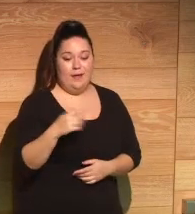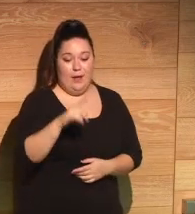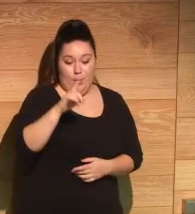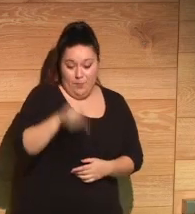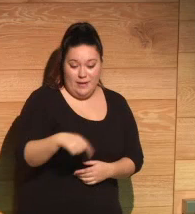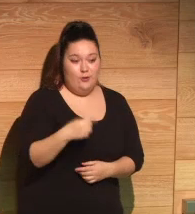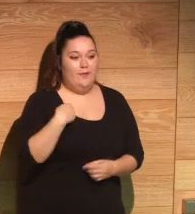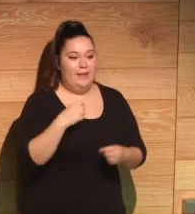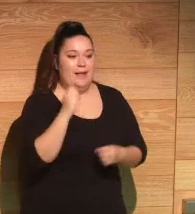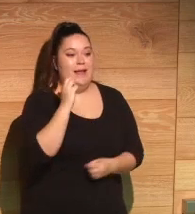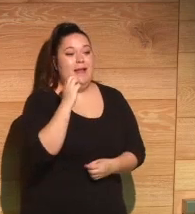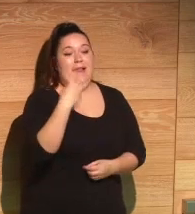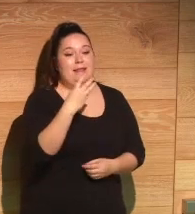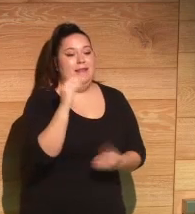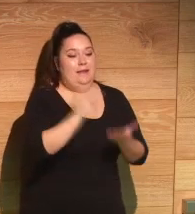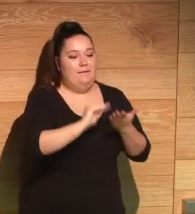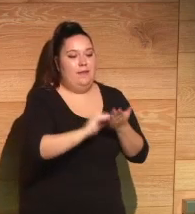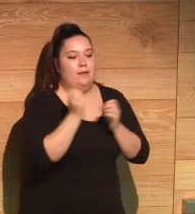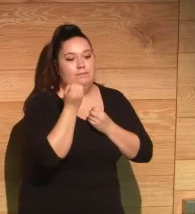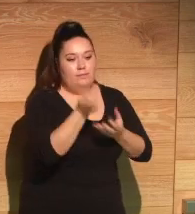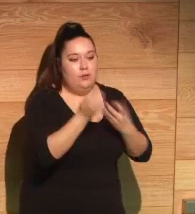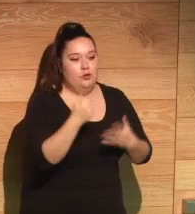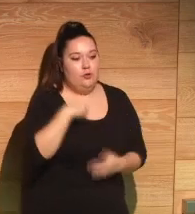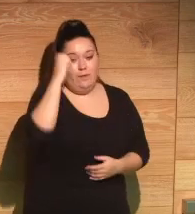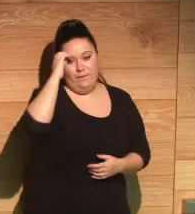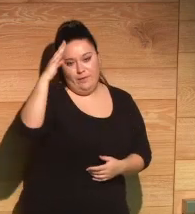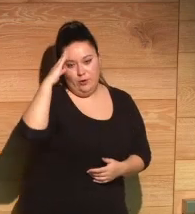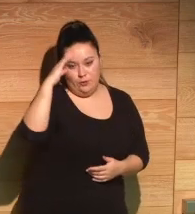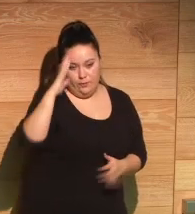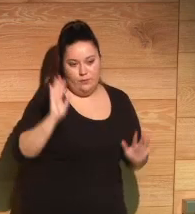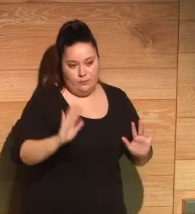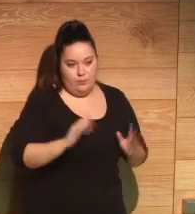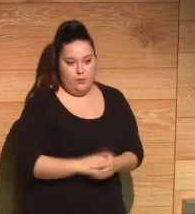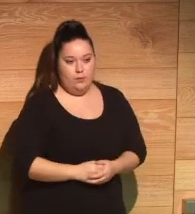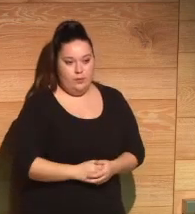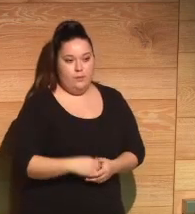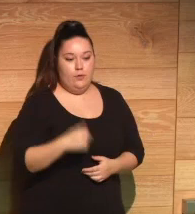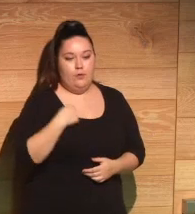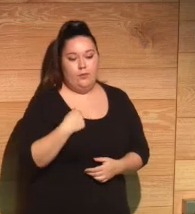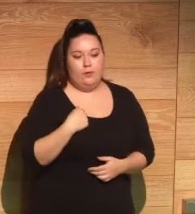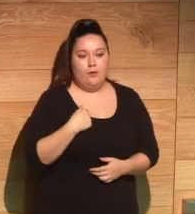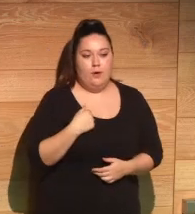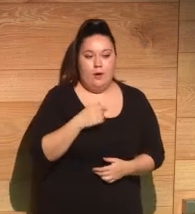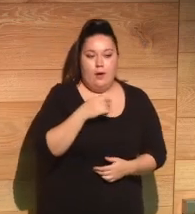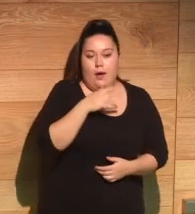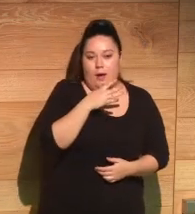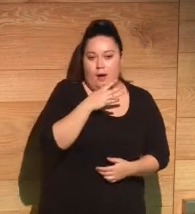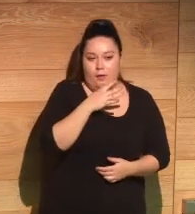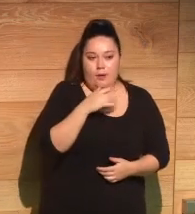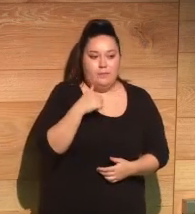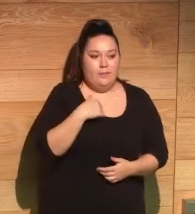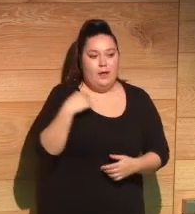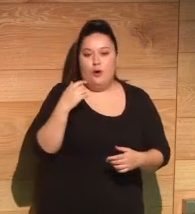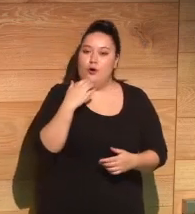tema. Soy casi el filósofo de las generaciones. He dejado de ser el filósofo del trap, he salido de Guatemala para caer en Guatepeor y ahora soy el filósofo de las